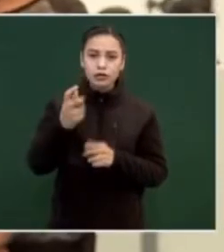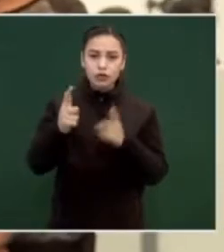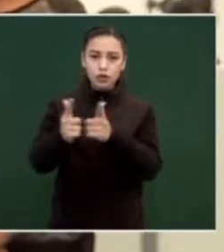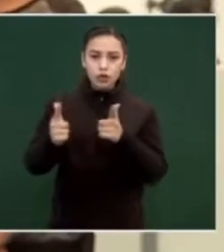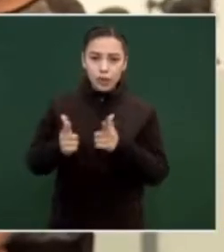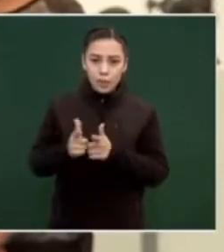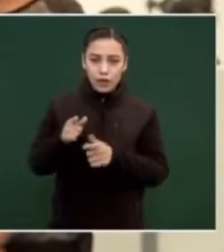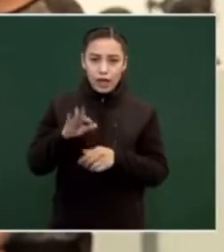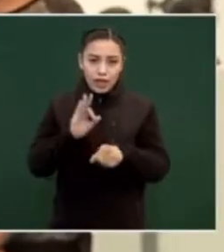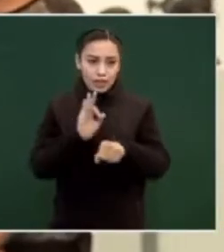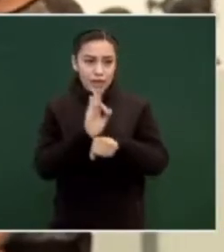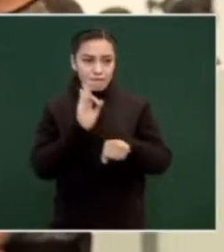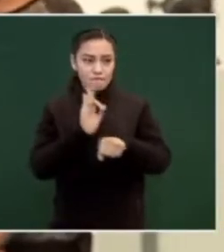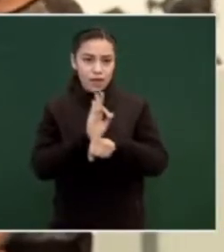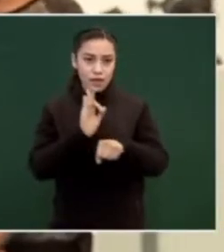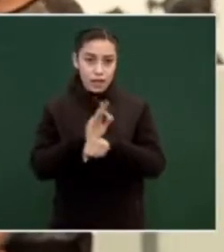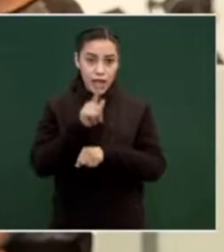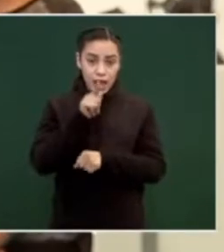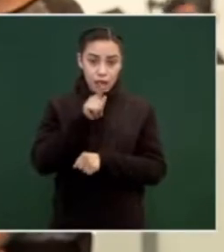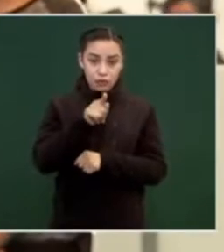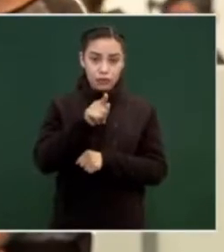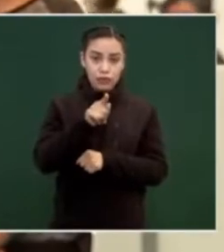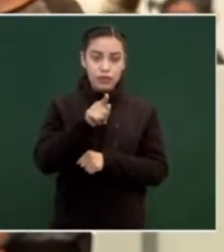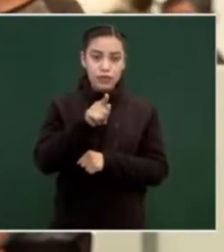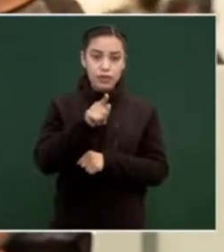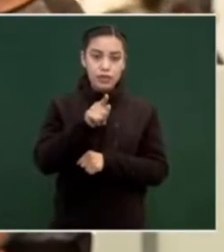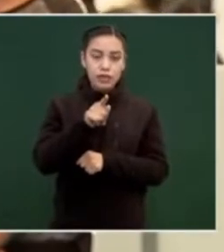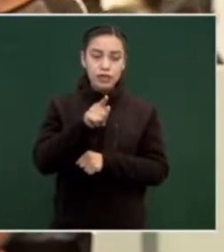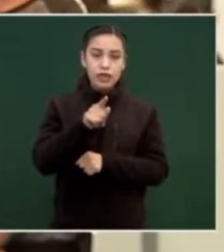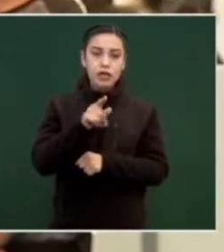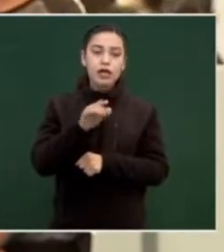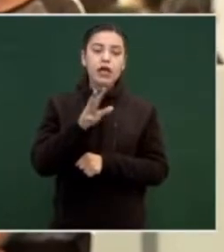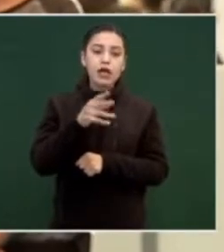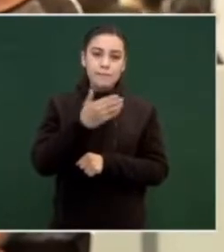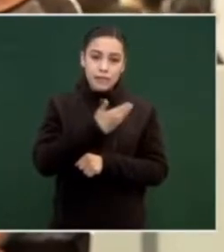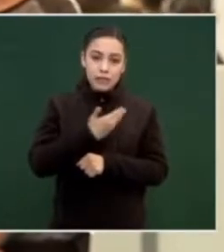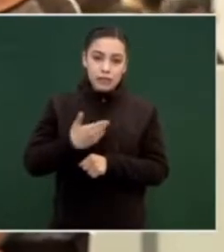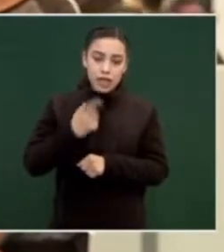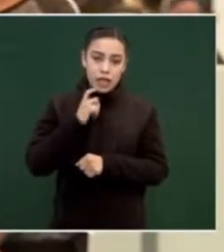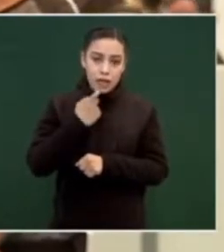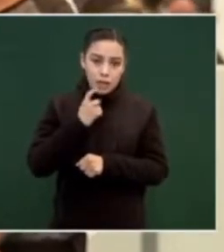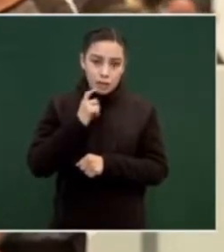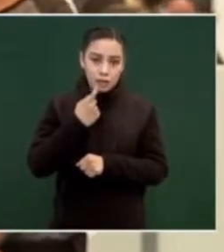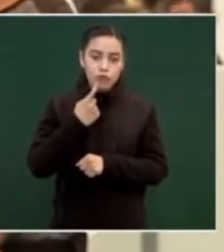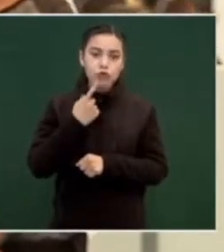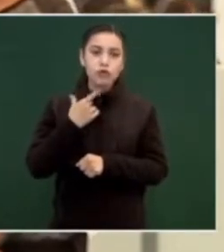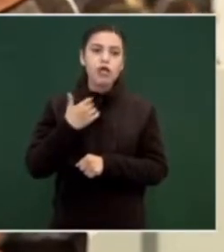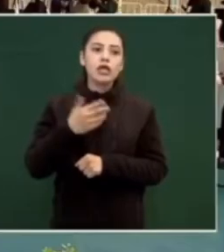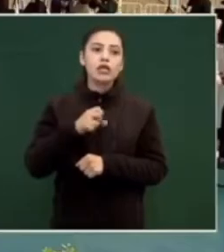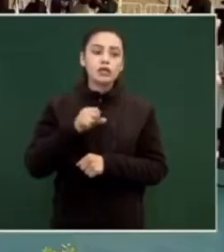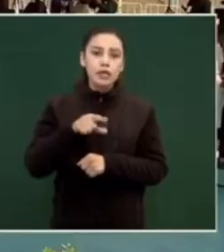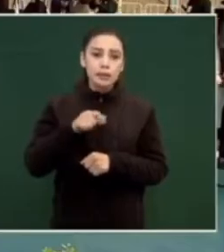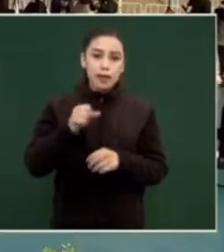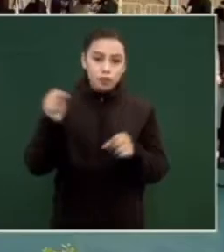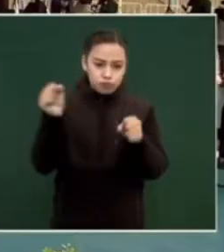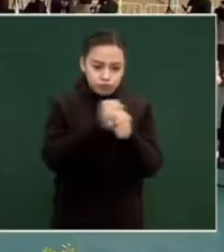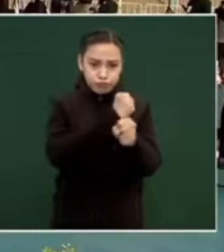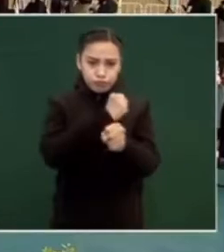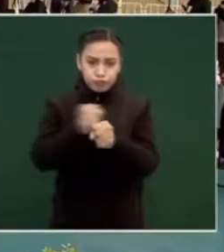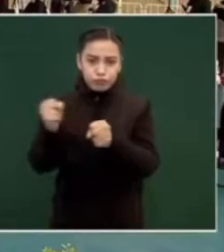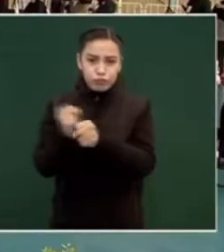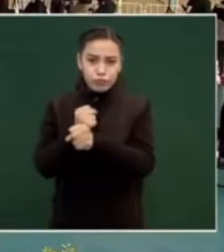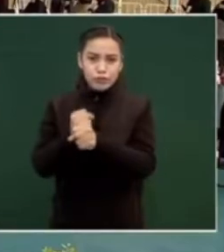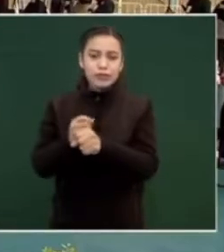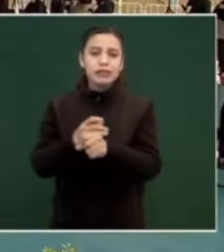defienden a usted y que golpean atacan violentan a sus